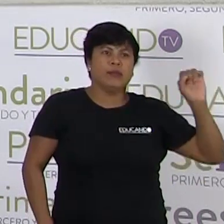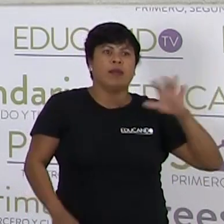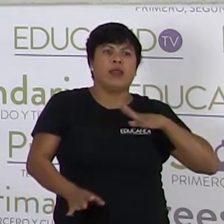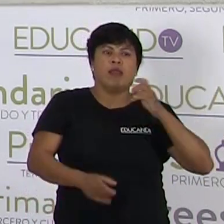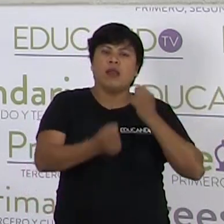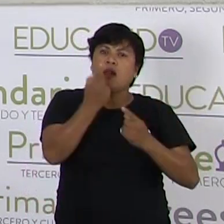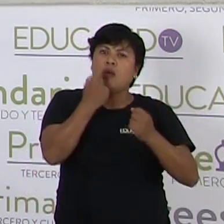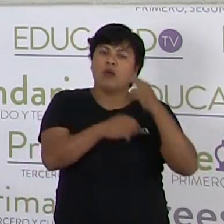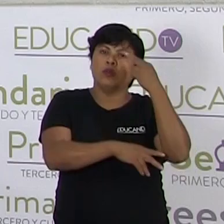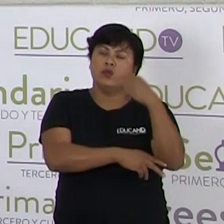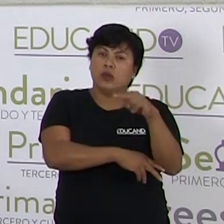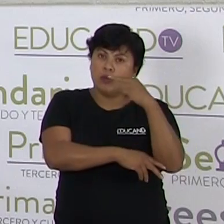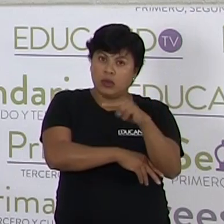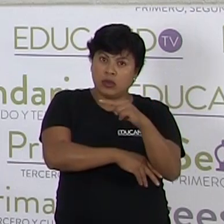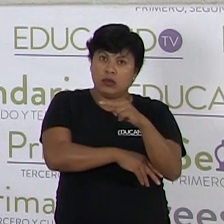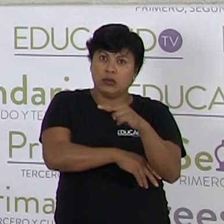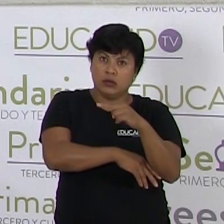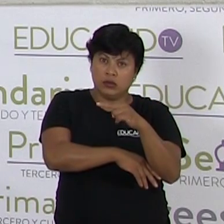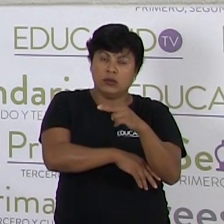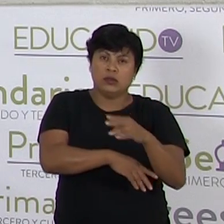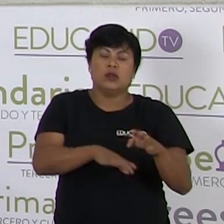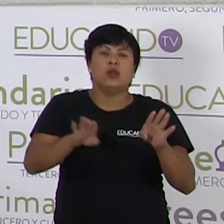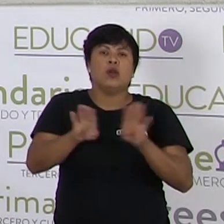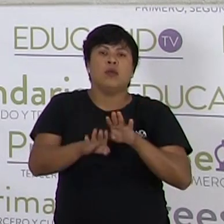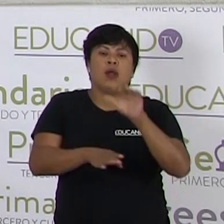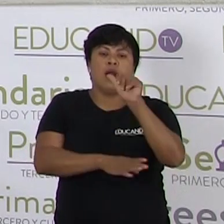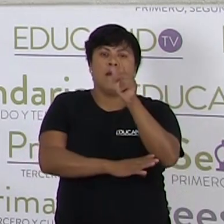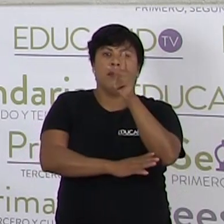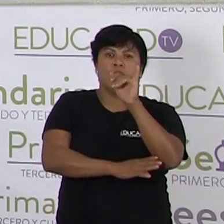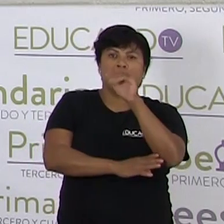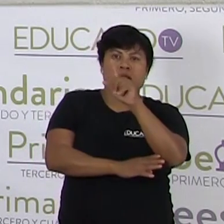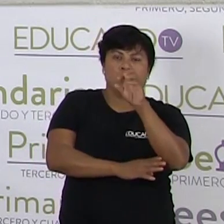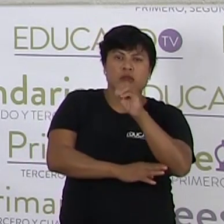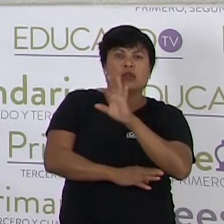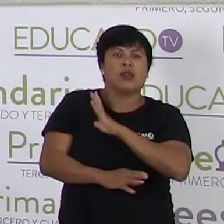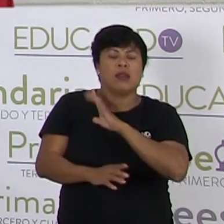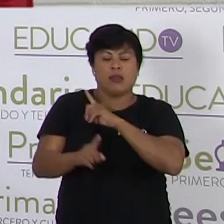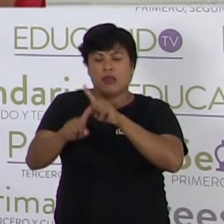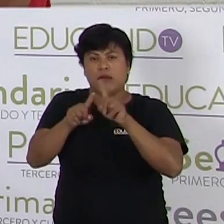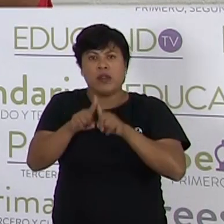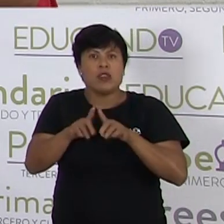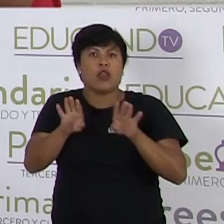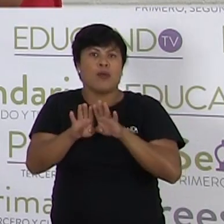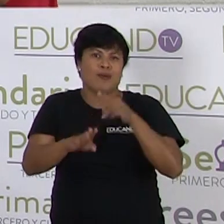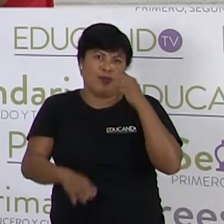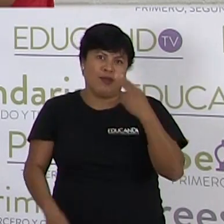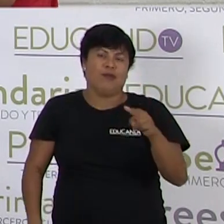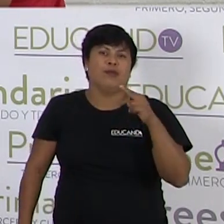algunos nombres, algunos más bien apellidos que se derivan de nombres.